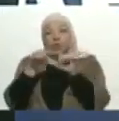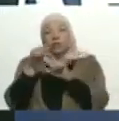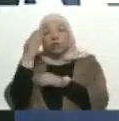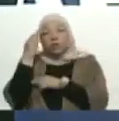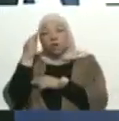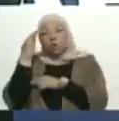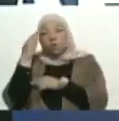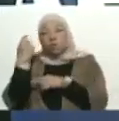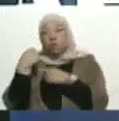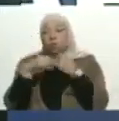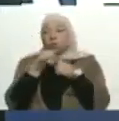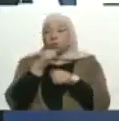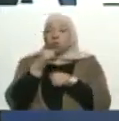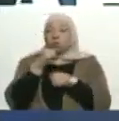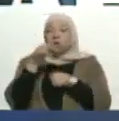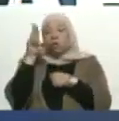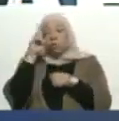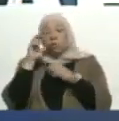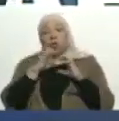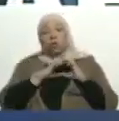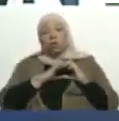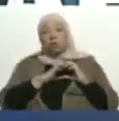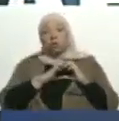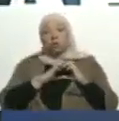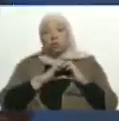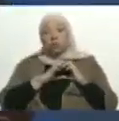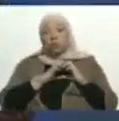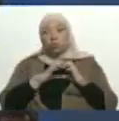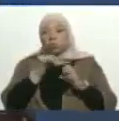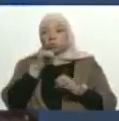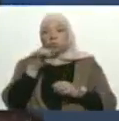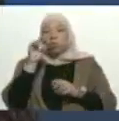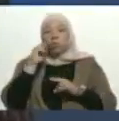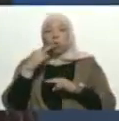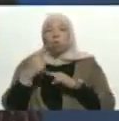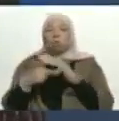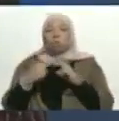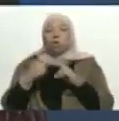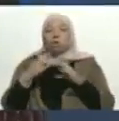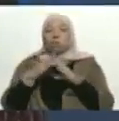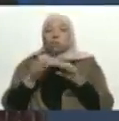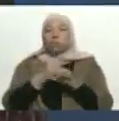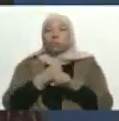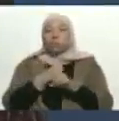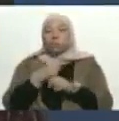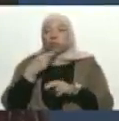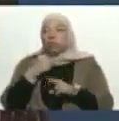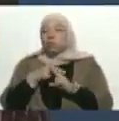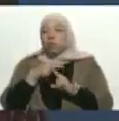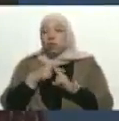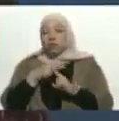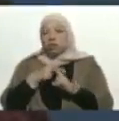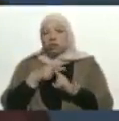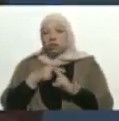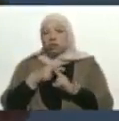manipular las mentes y los corazones de la mayoría de seres humanos hoy en día. Es un gran peligro. Son un